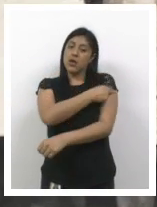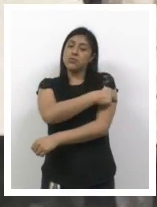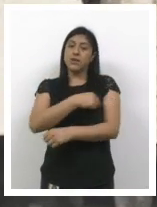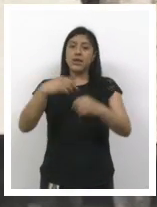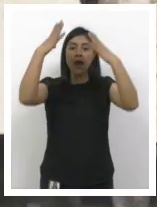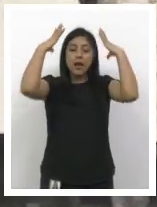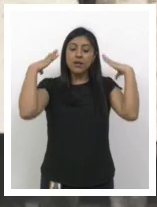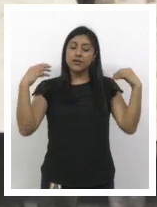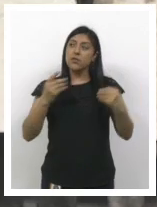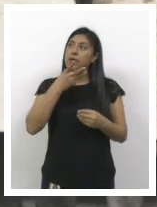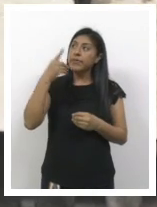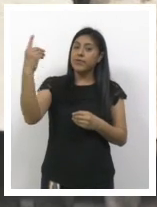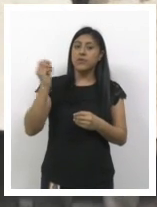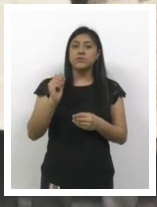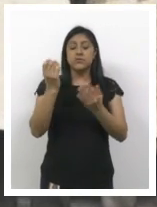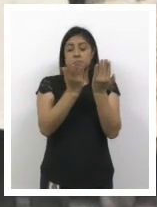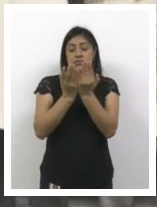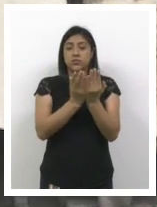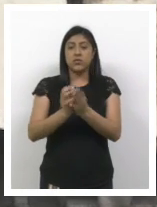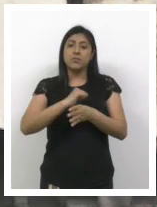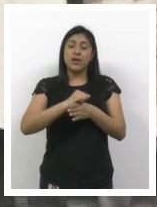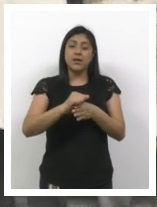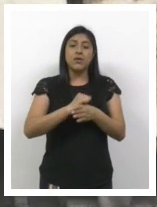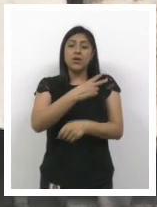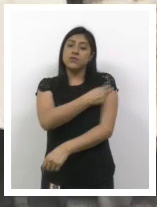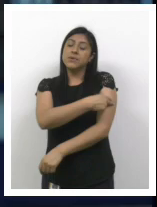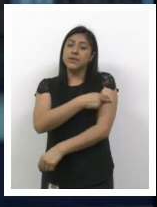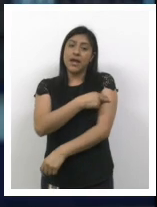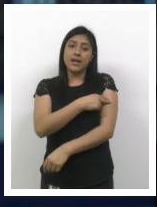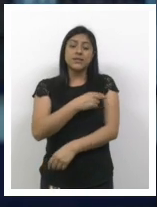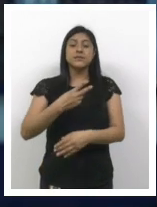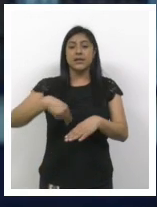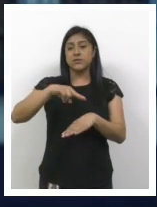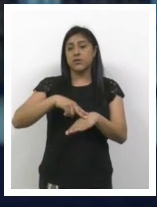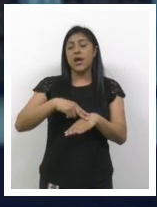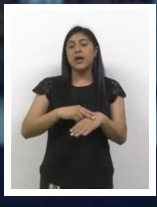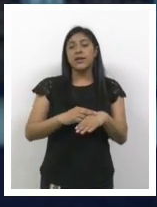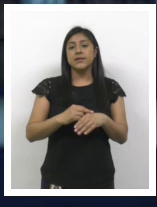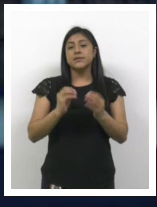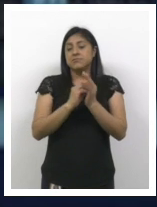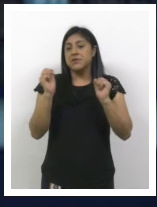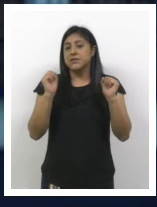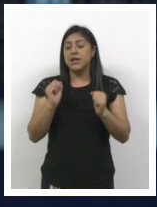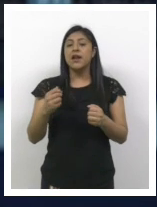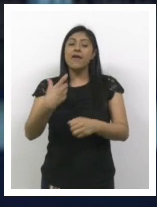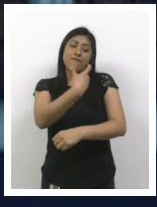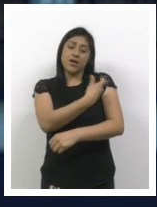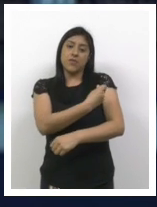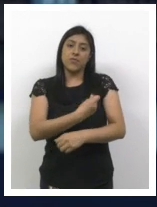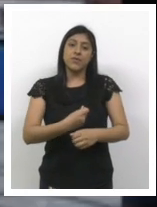en el Hospital General San Juan de Dios, y sus estudios en París los puso en práctica en hospitales nacionales del occidente de